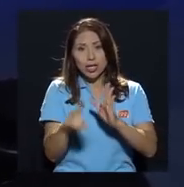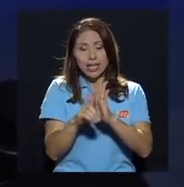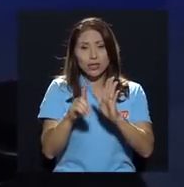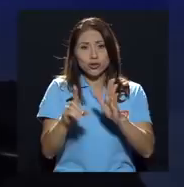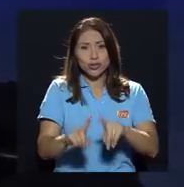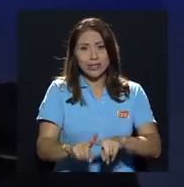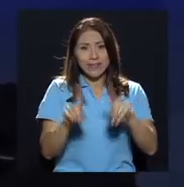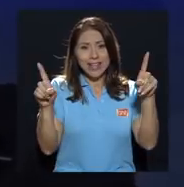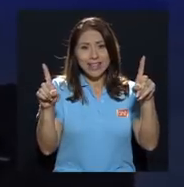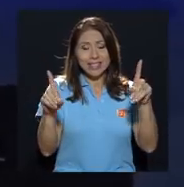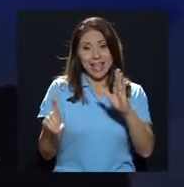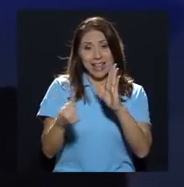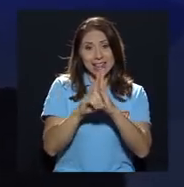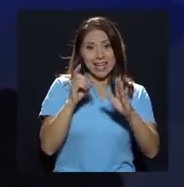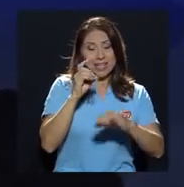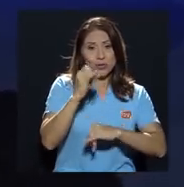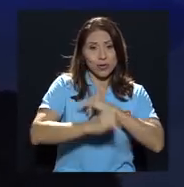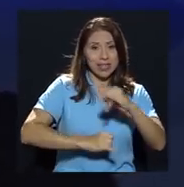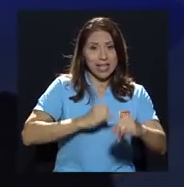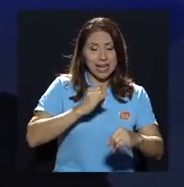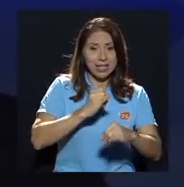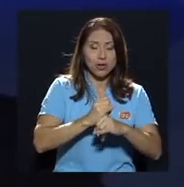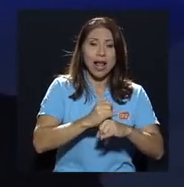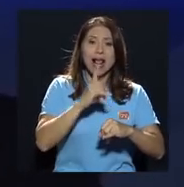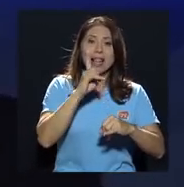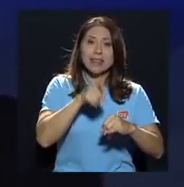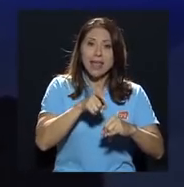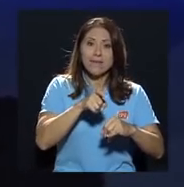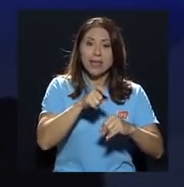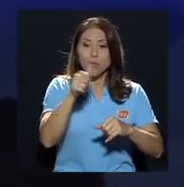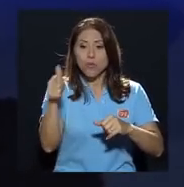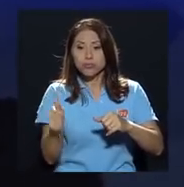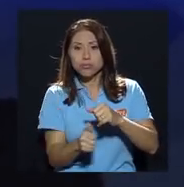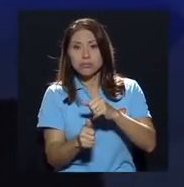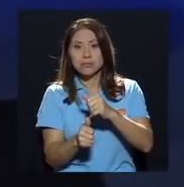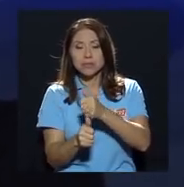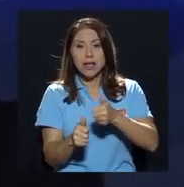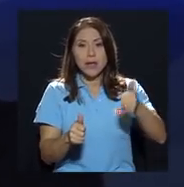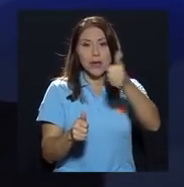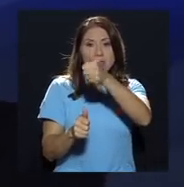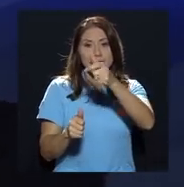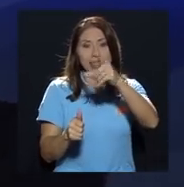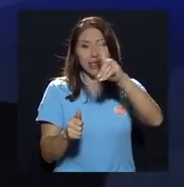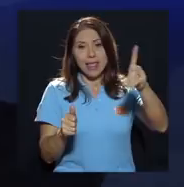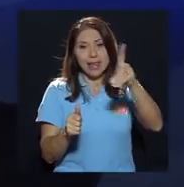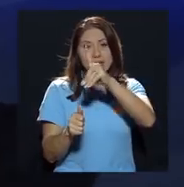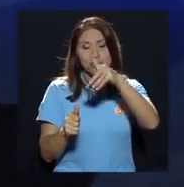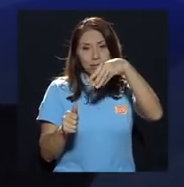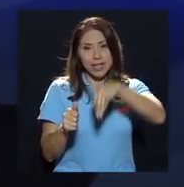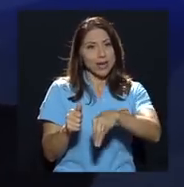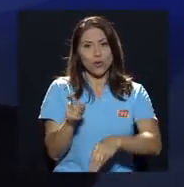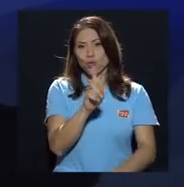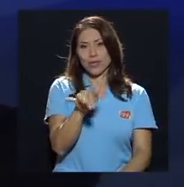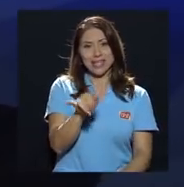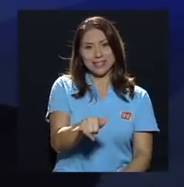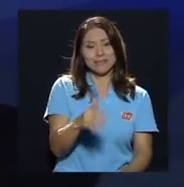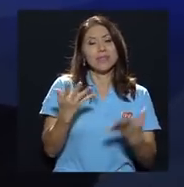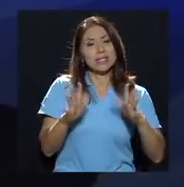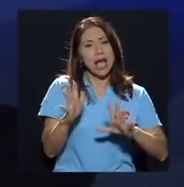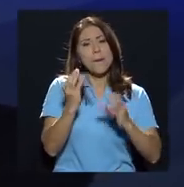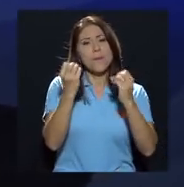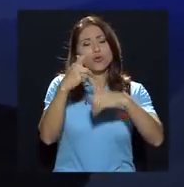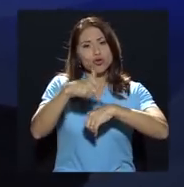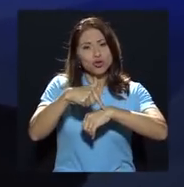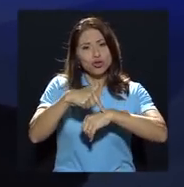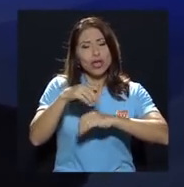el derecho internacional puede probarse el derecho interno y no es así ya tenemos muchos ejemplos la fecundación en